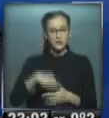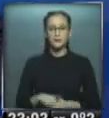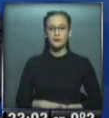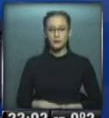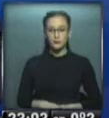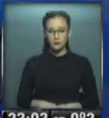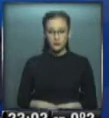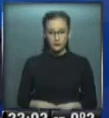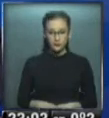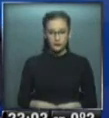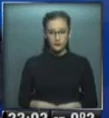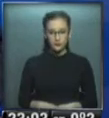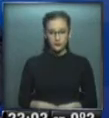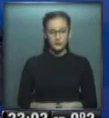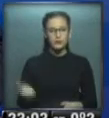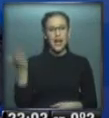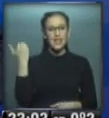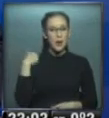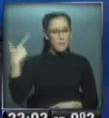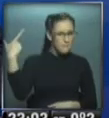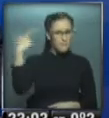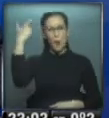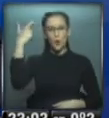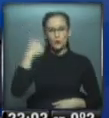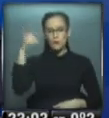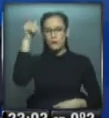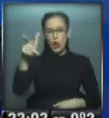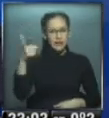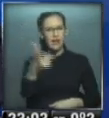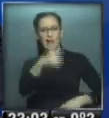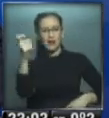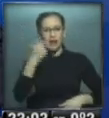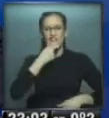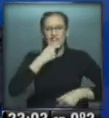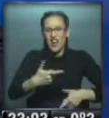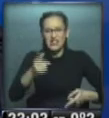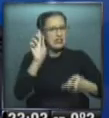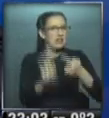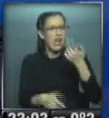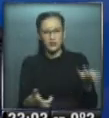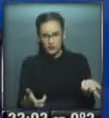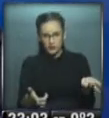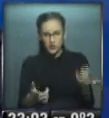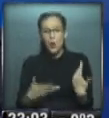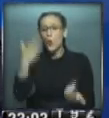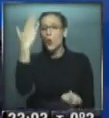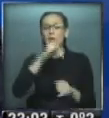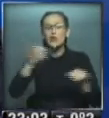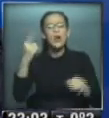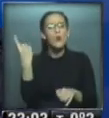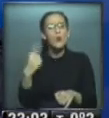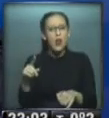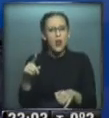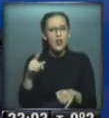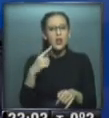Ponce, recibió ayer un disparo. Gatillo fácil en Saavedra. La última noticia, ¿cuál es? Se